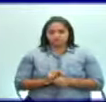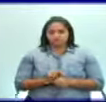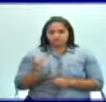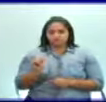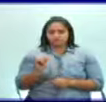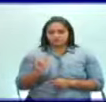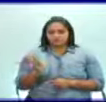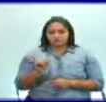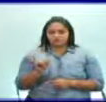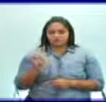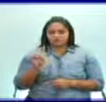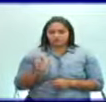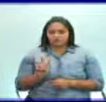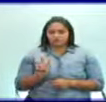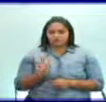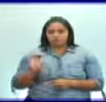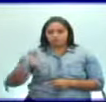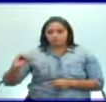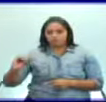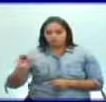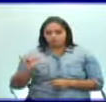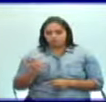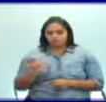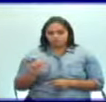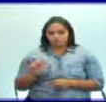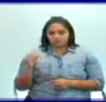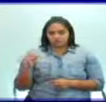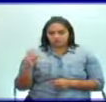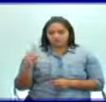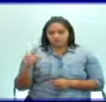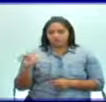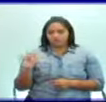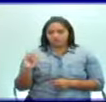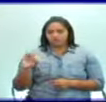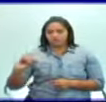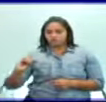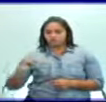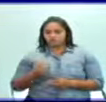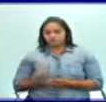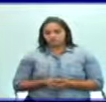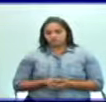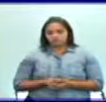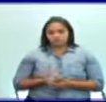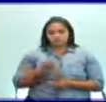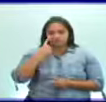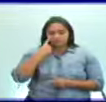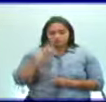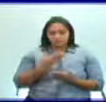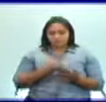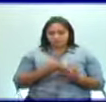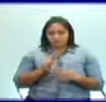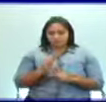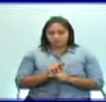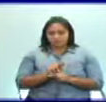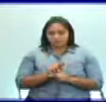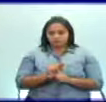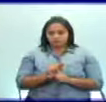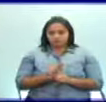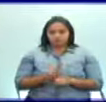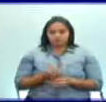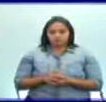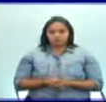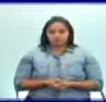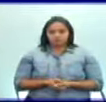igual 2 o y menos 2 igual 0, ¿verdad? Nos vamos a quedar solamente con la representación, o sea, el esbozo gráfico de esta